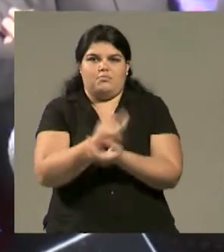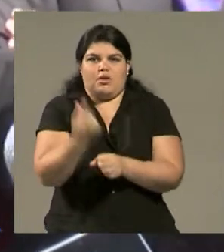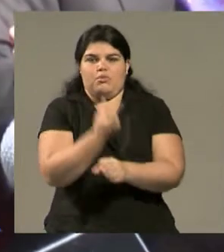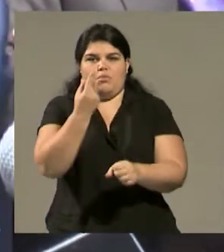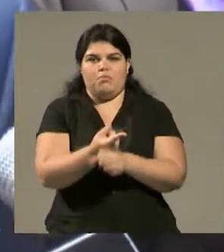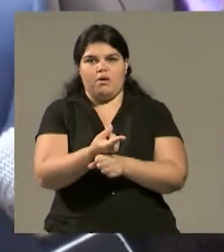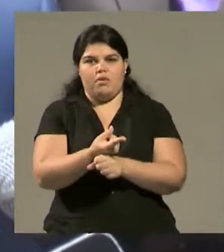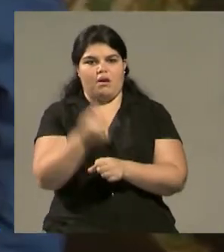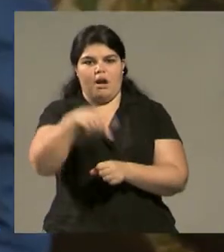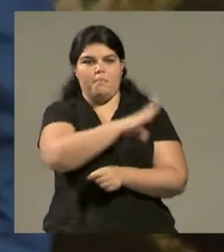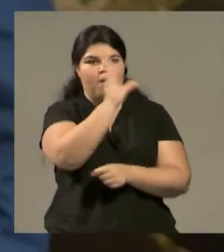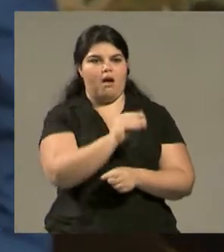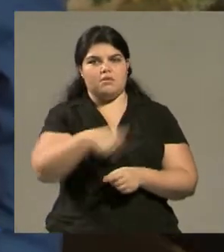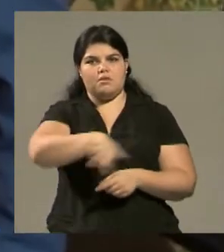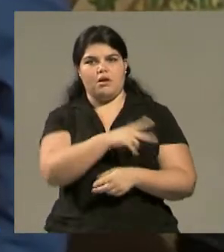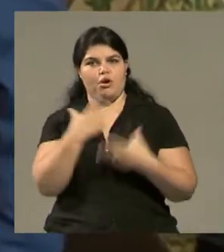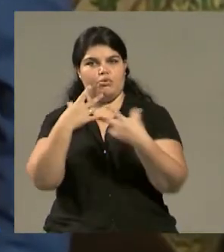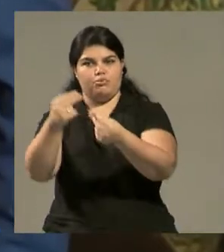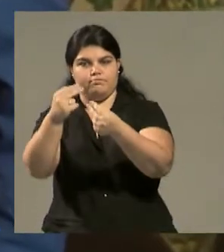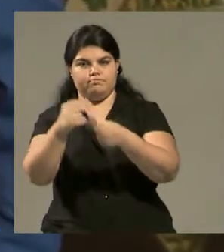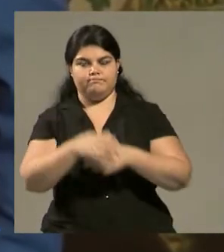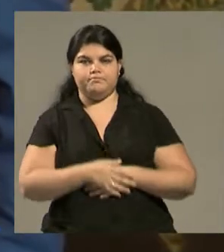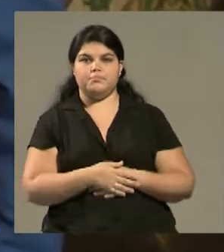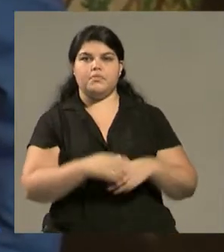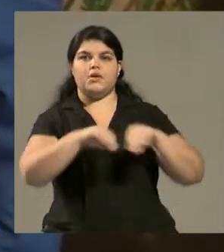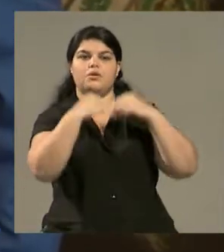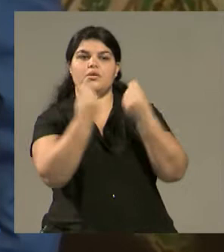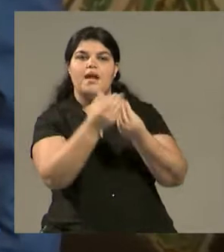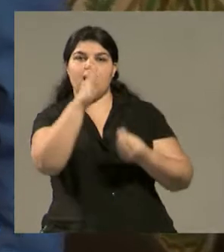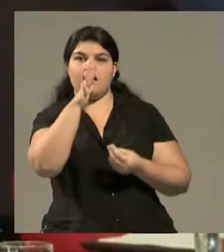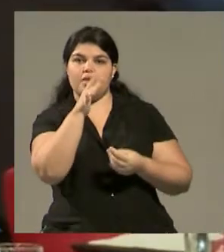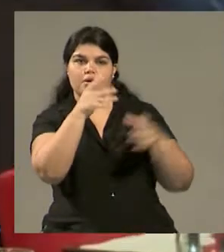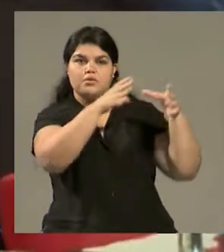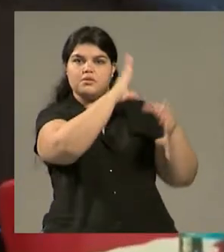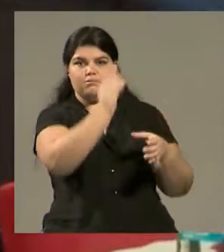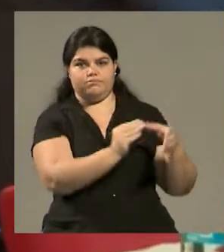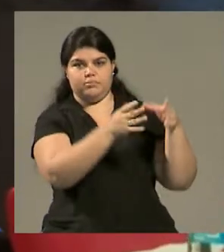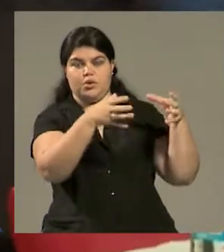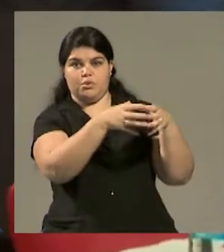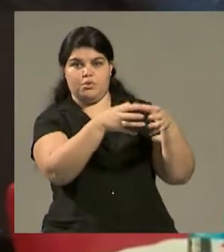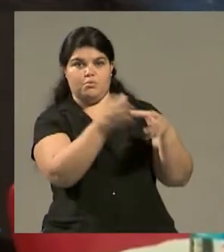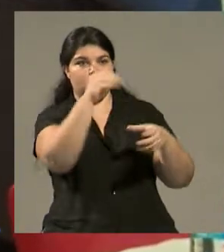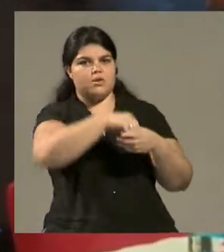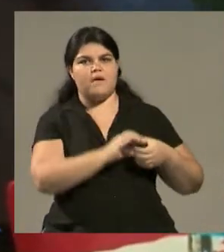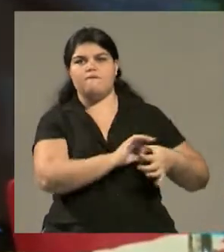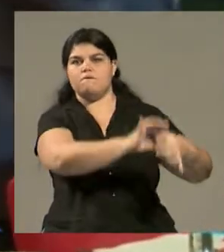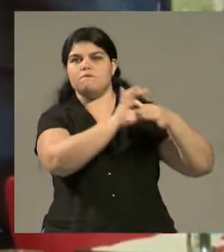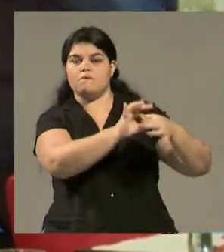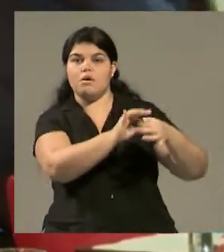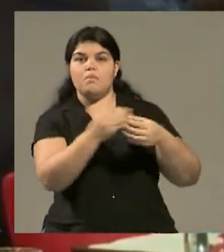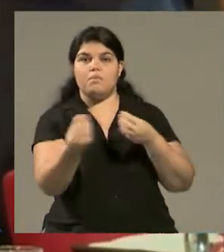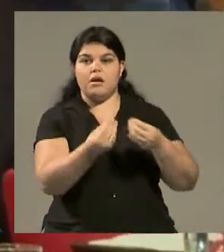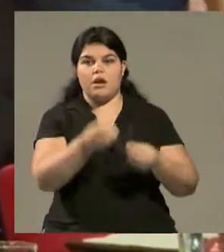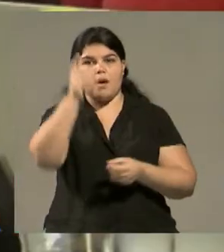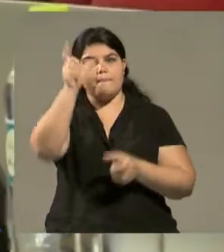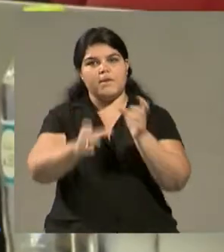ninguno de nuestros países. Las 14 naciones que integran el grupo también se comprometieron a coordinar esfuerzos ante el éxodo de venezolanos que huyen